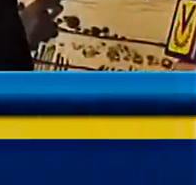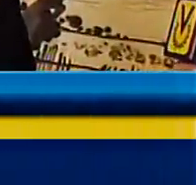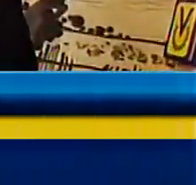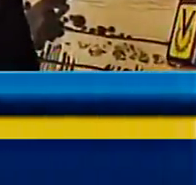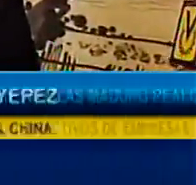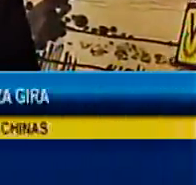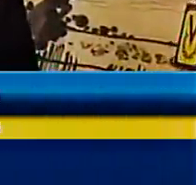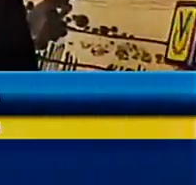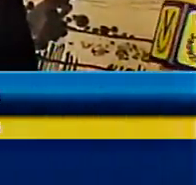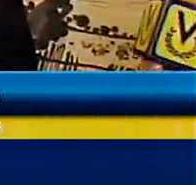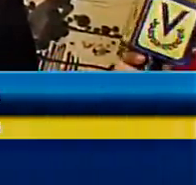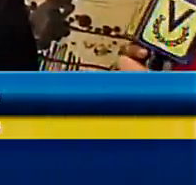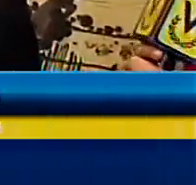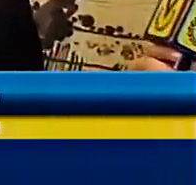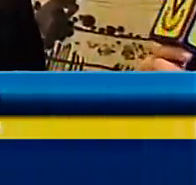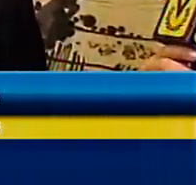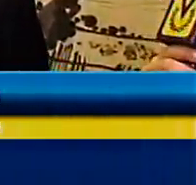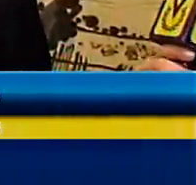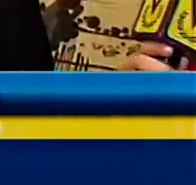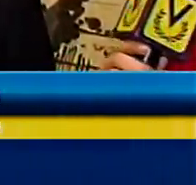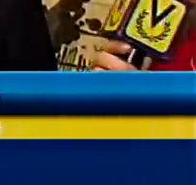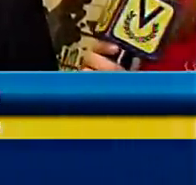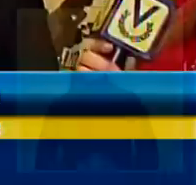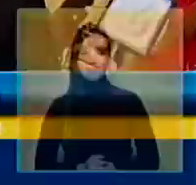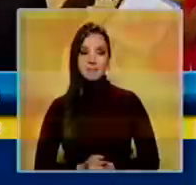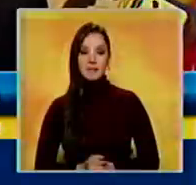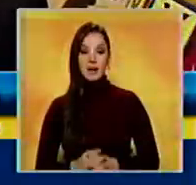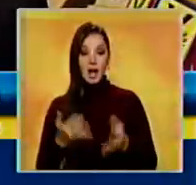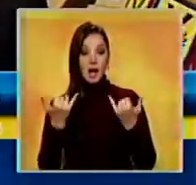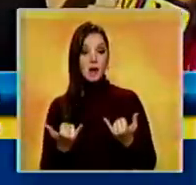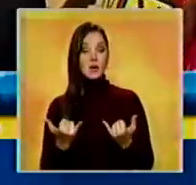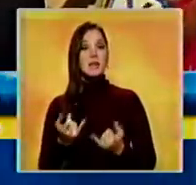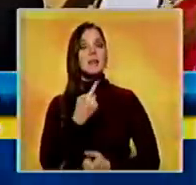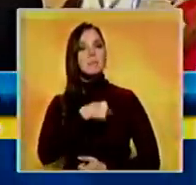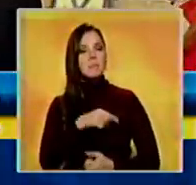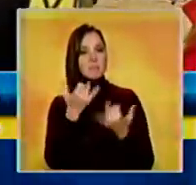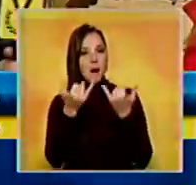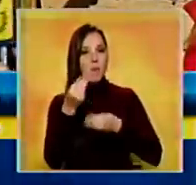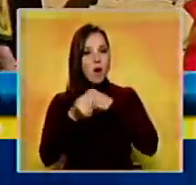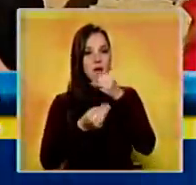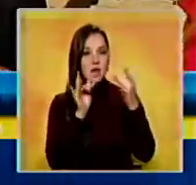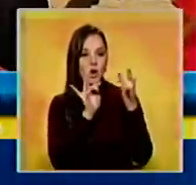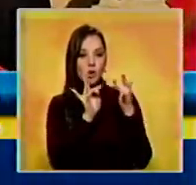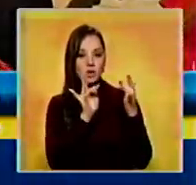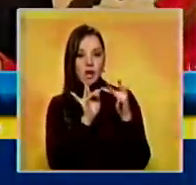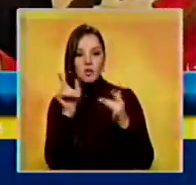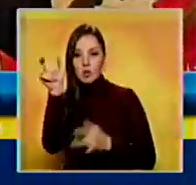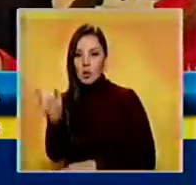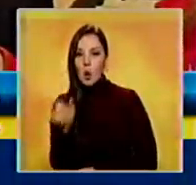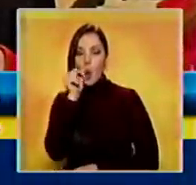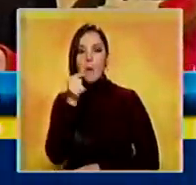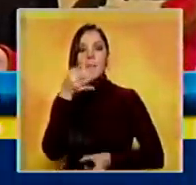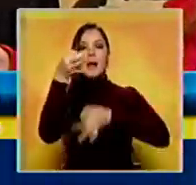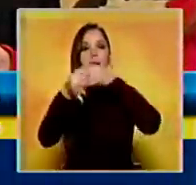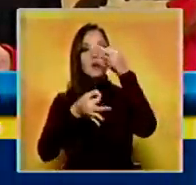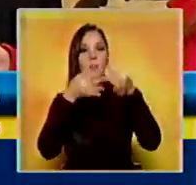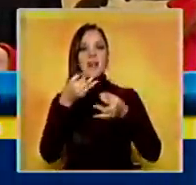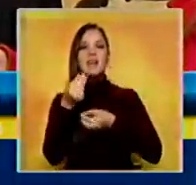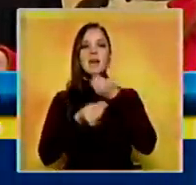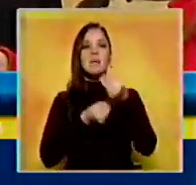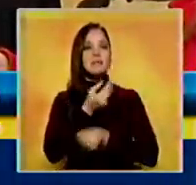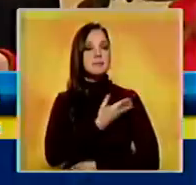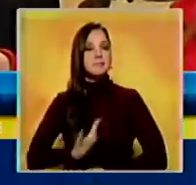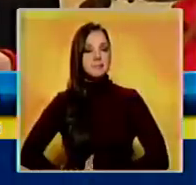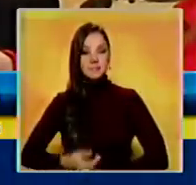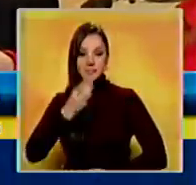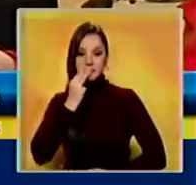y Conocimiento, Ricardo Menéndez, para que nos dé todos los detalles de los encuentros. Bueno, hemos tenido un conjunto de reuniones